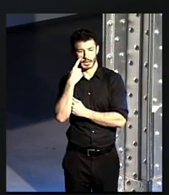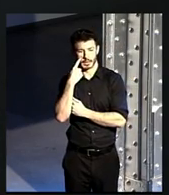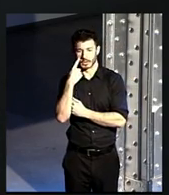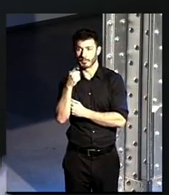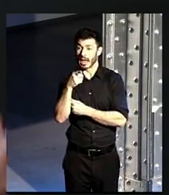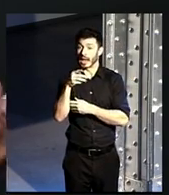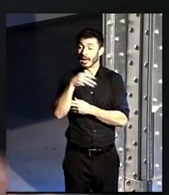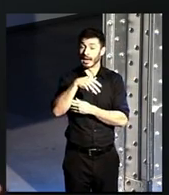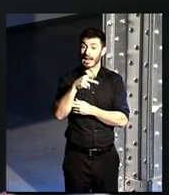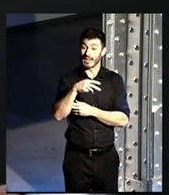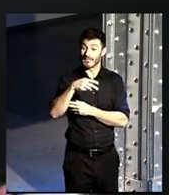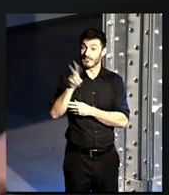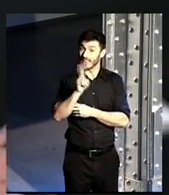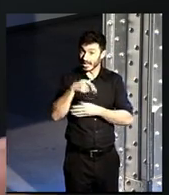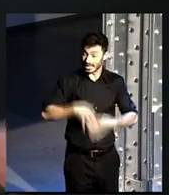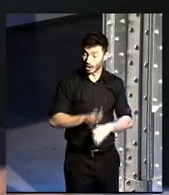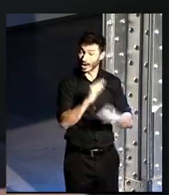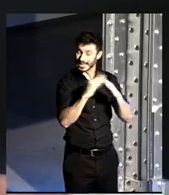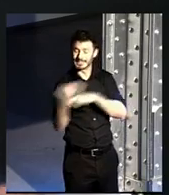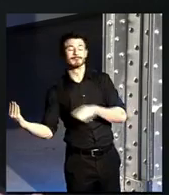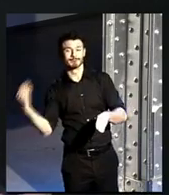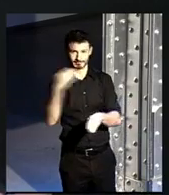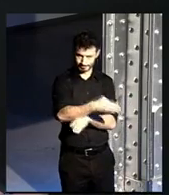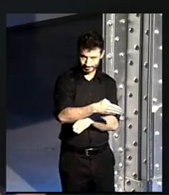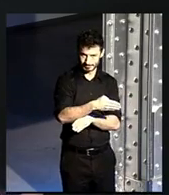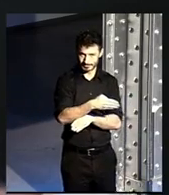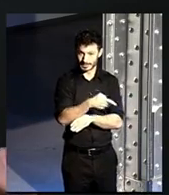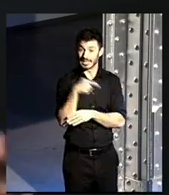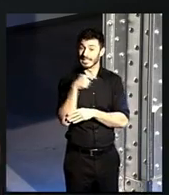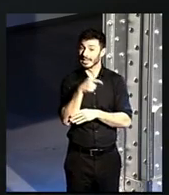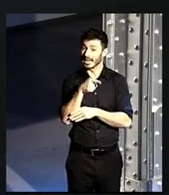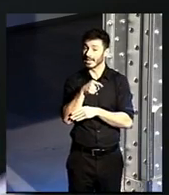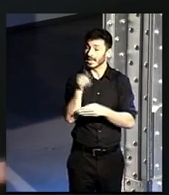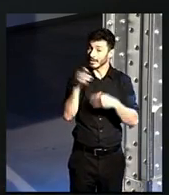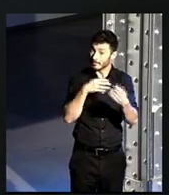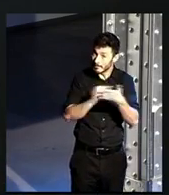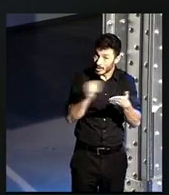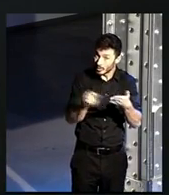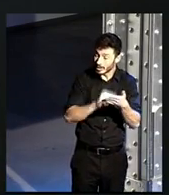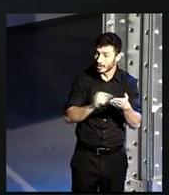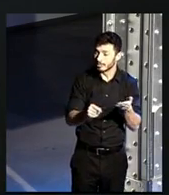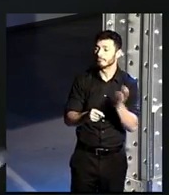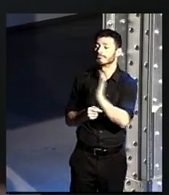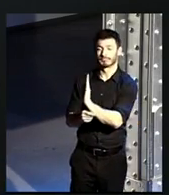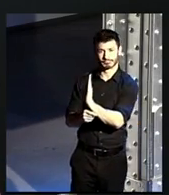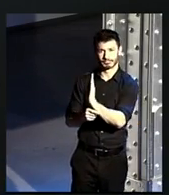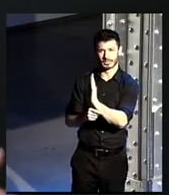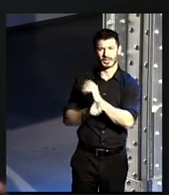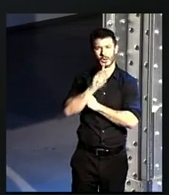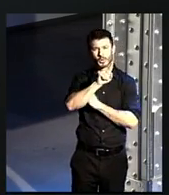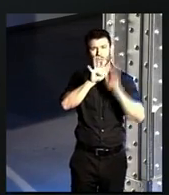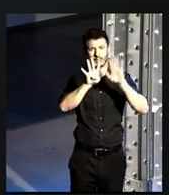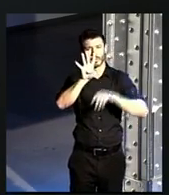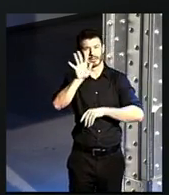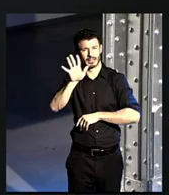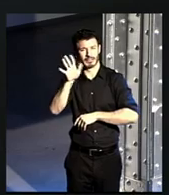Verne y le dieron el manuscrito de Paris XXe siècle. Ella cuenta en 1935, sí, he leído